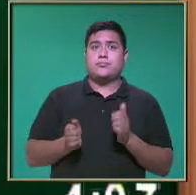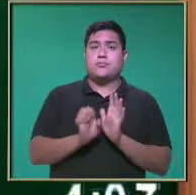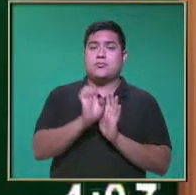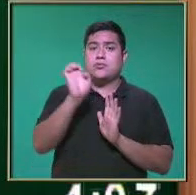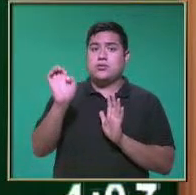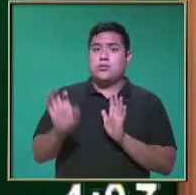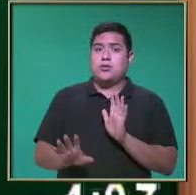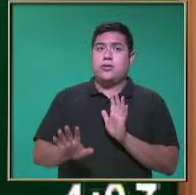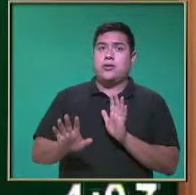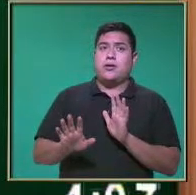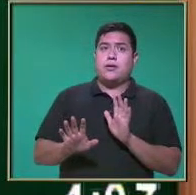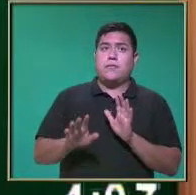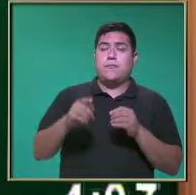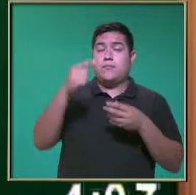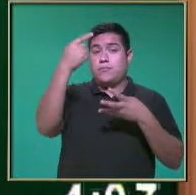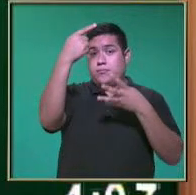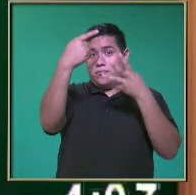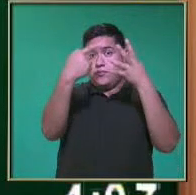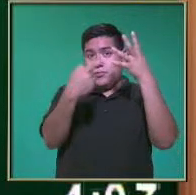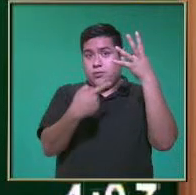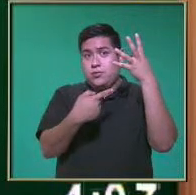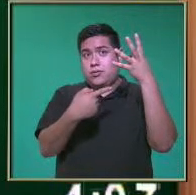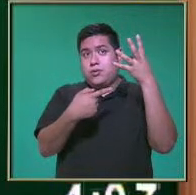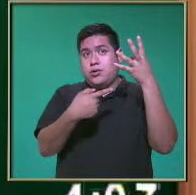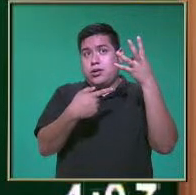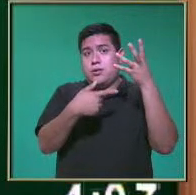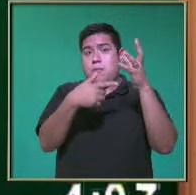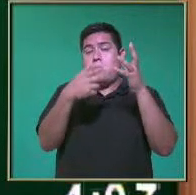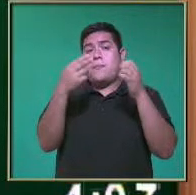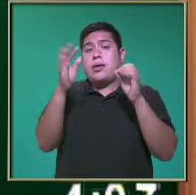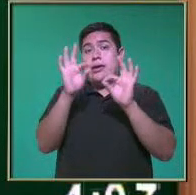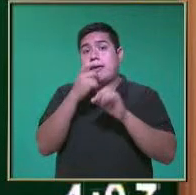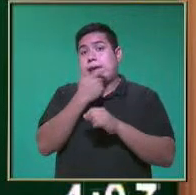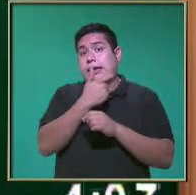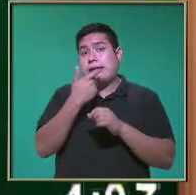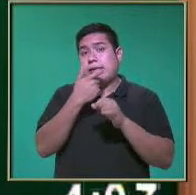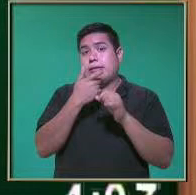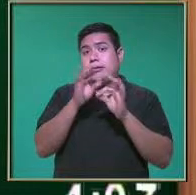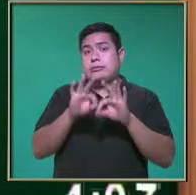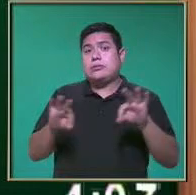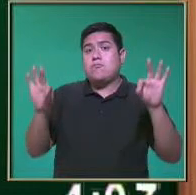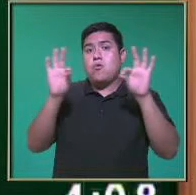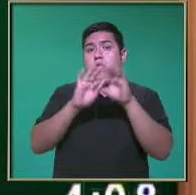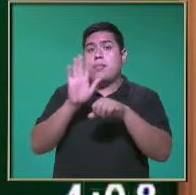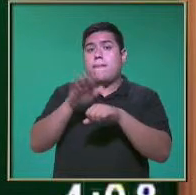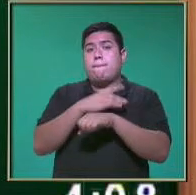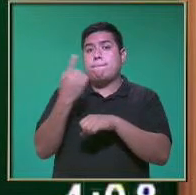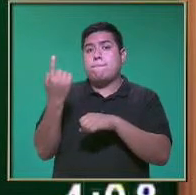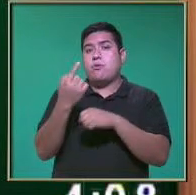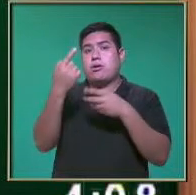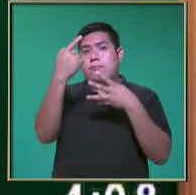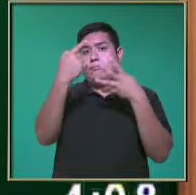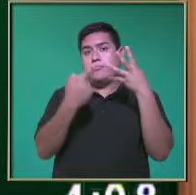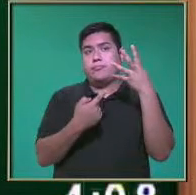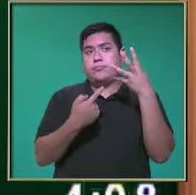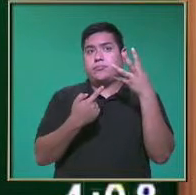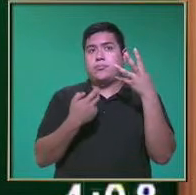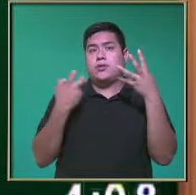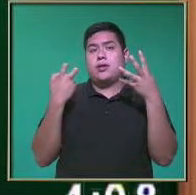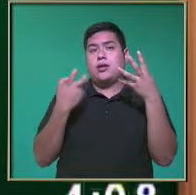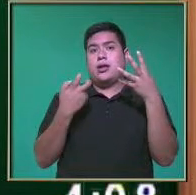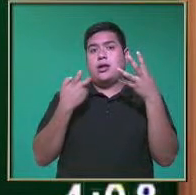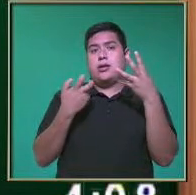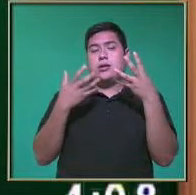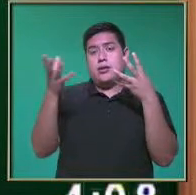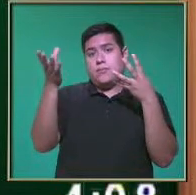of reasons of why we need to learn English. Estas son solamente algunos de los ejemplos de las razones por las cuales